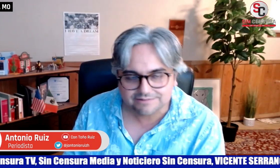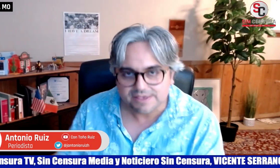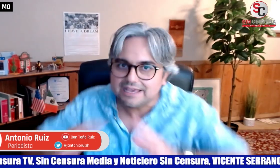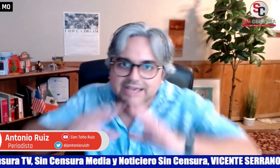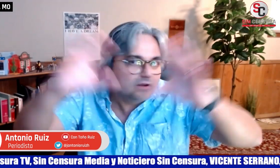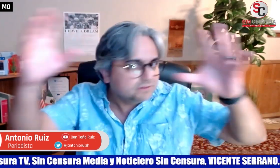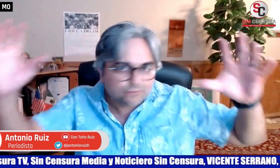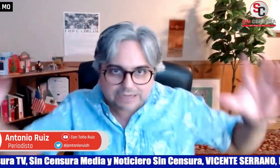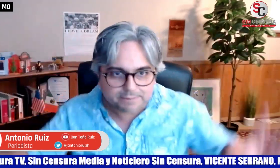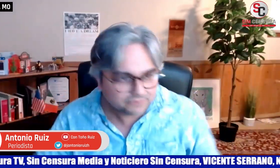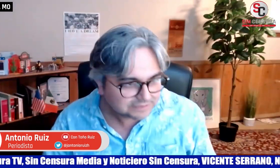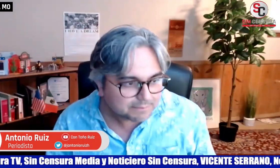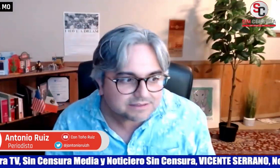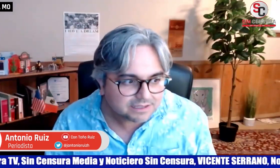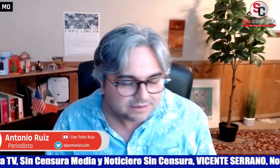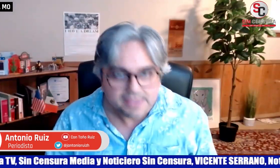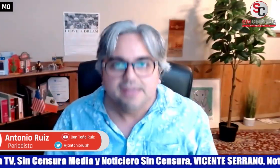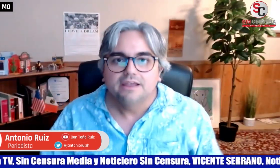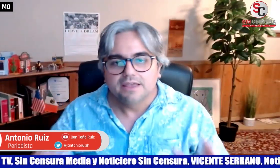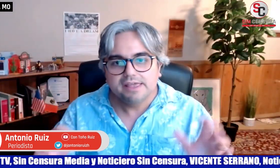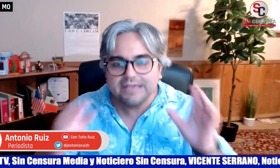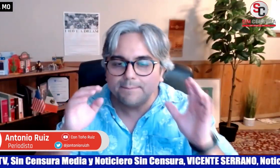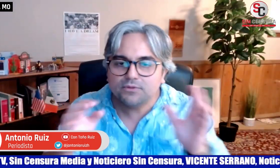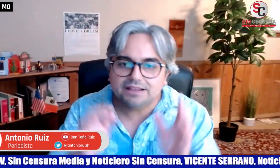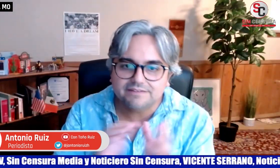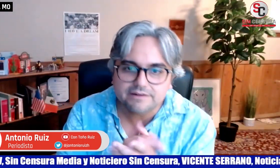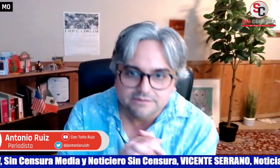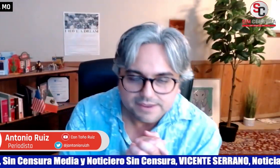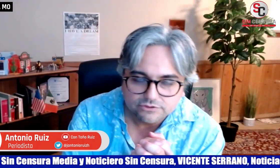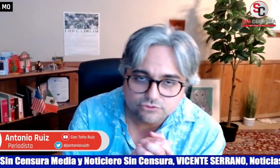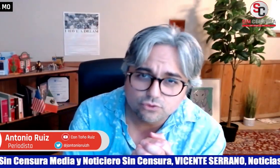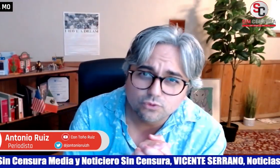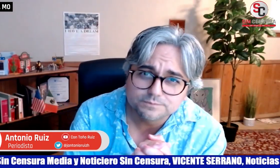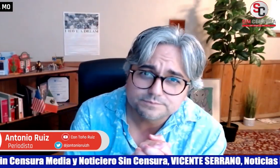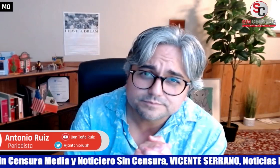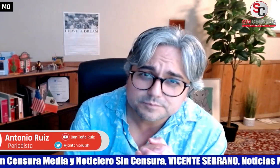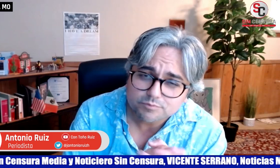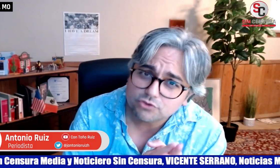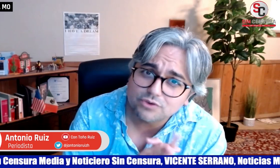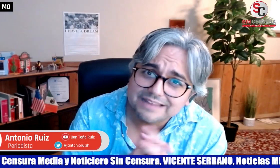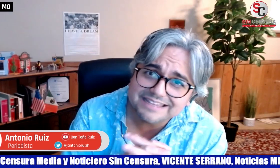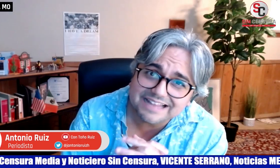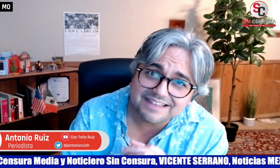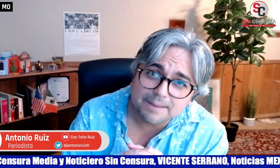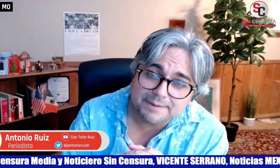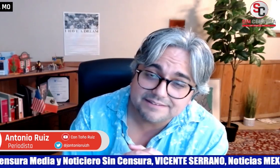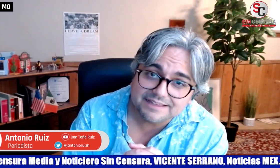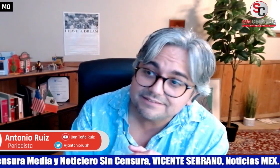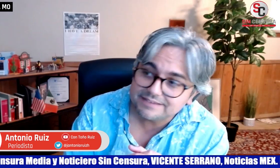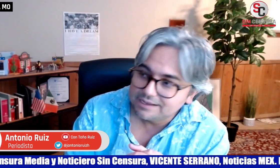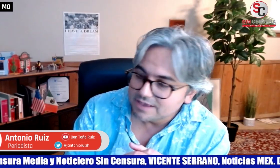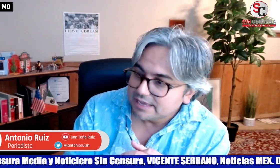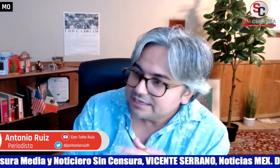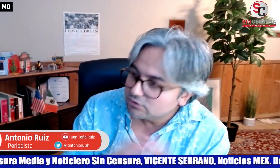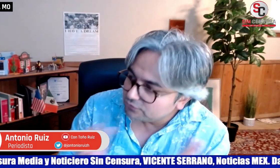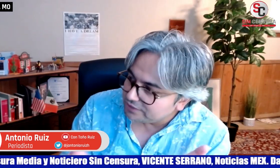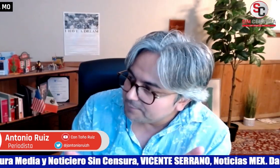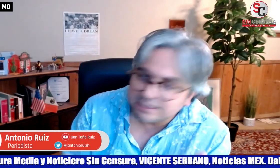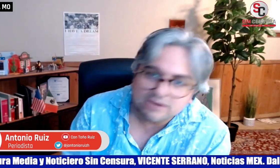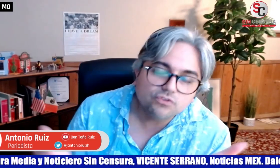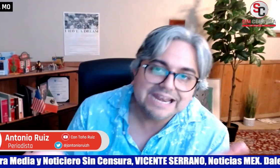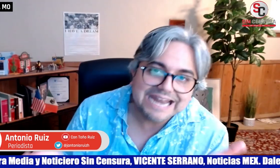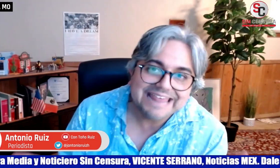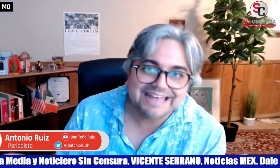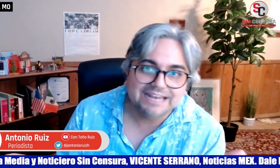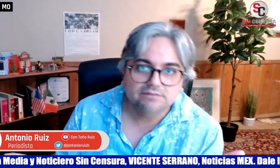Téllez. Ella los define perfectamente. Ella podría ser su su candidata a la presidencia. Y los define